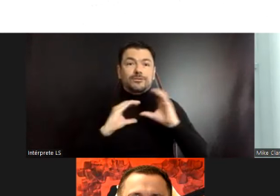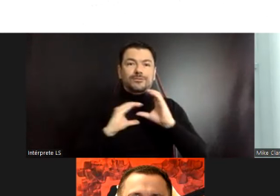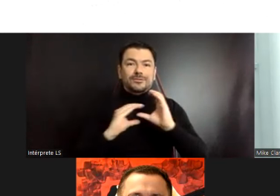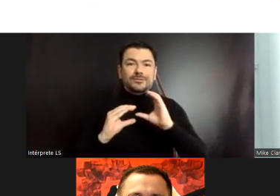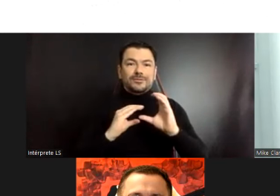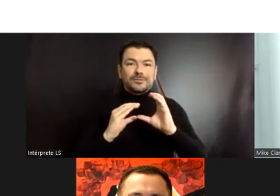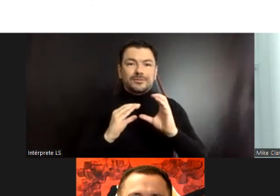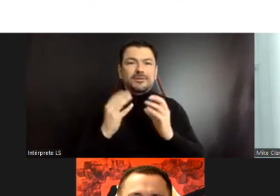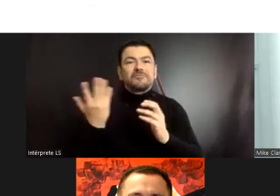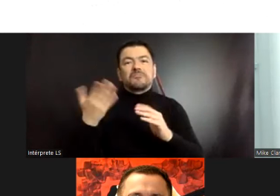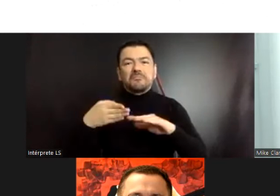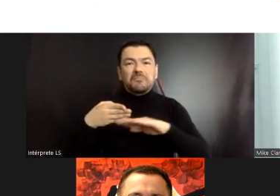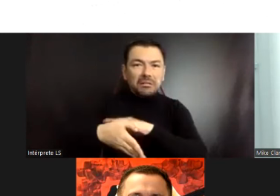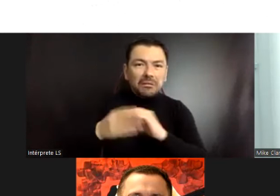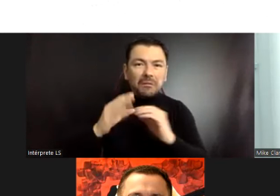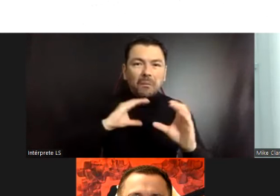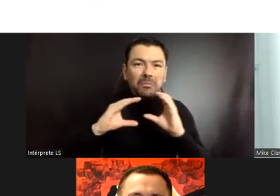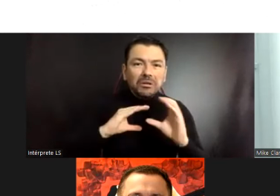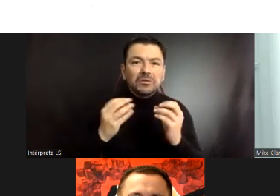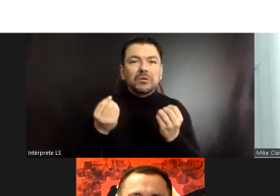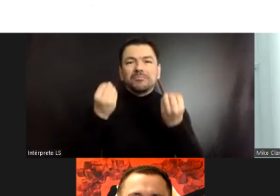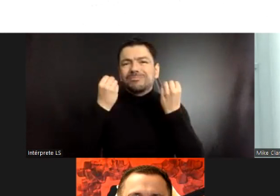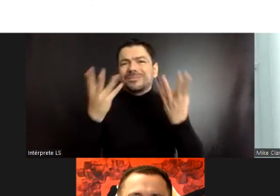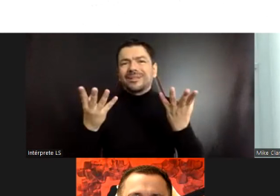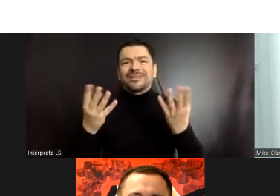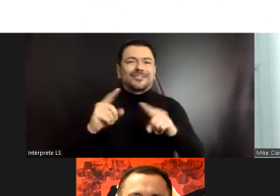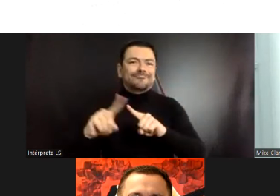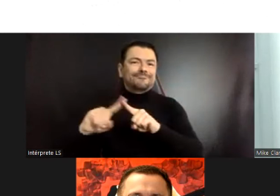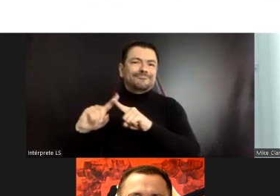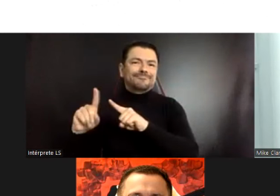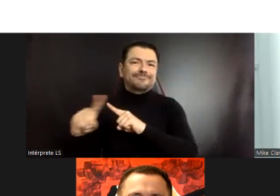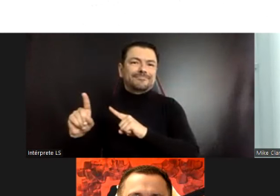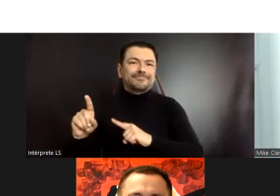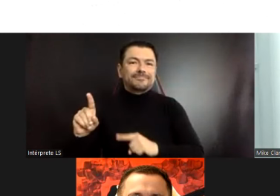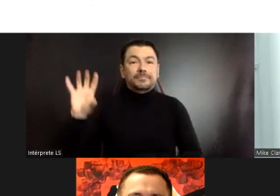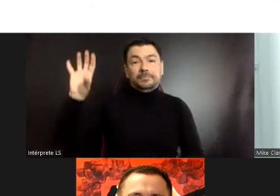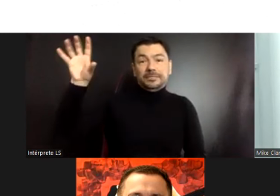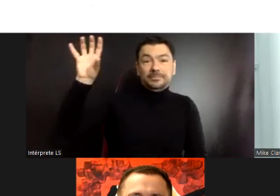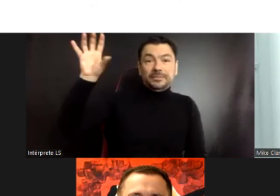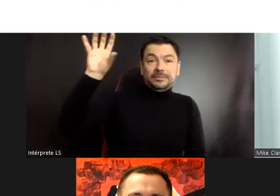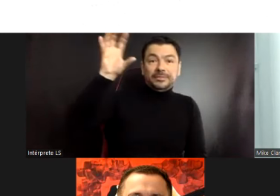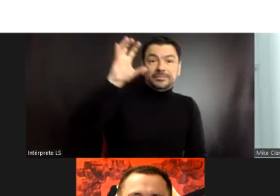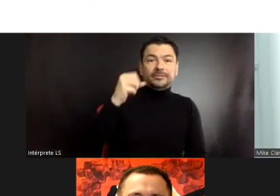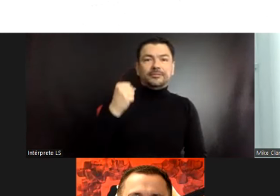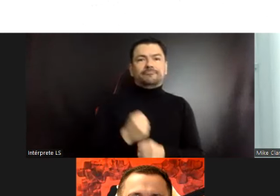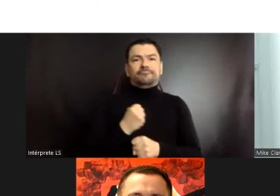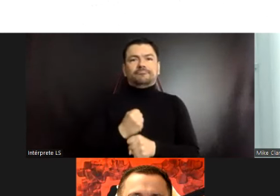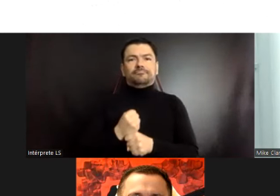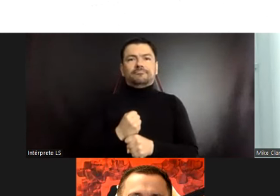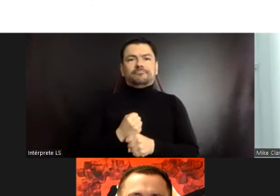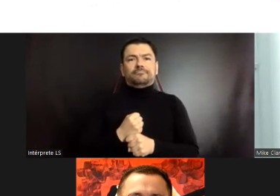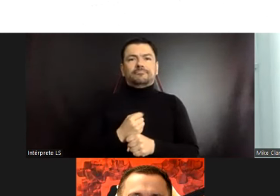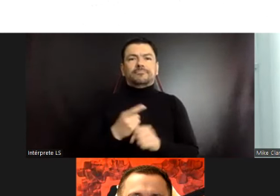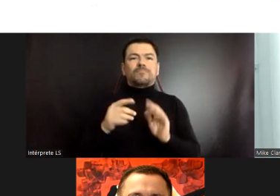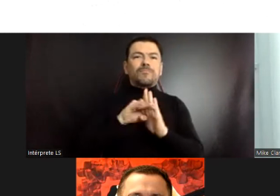sociales. Una de las cosas con que hemos trabajado en los países es poder tener una especie de software o una herramienta, una aplicación